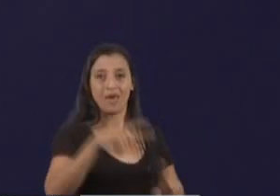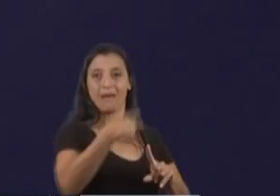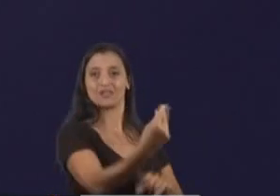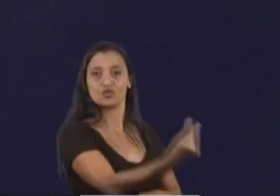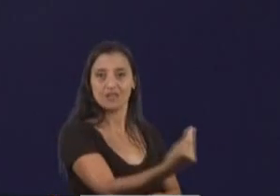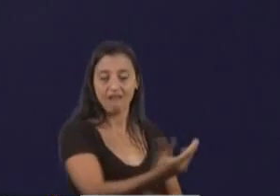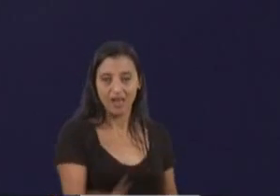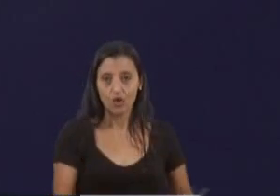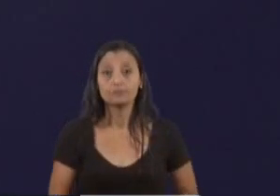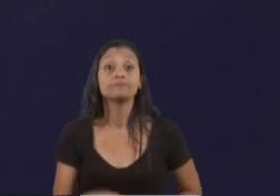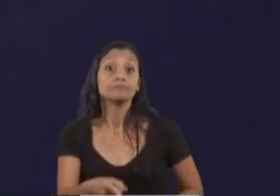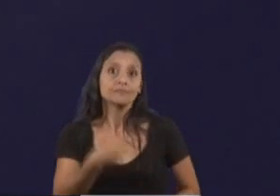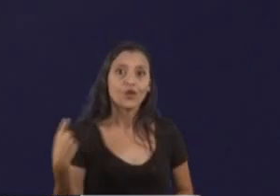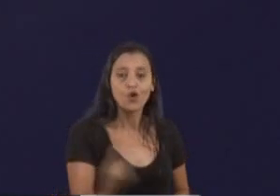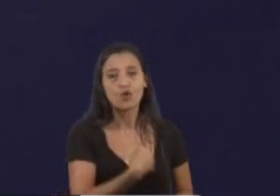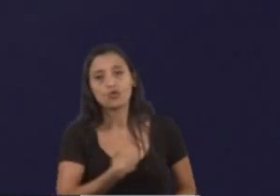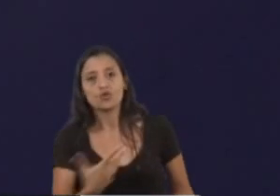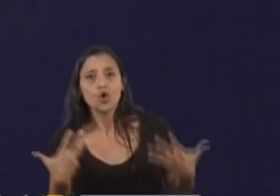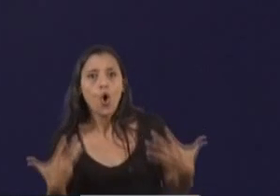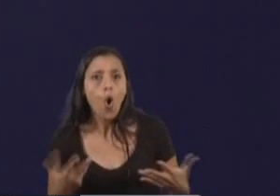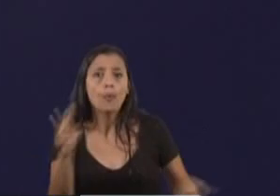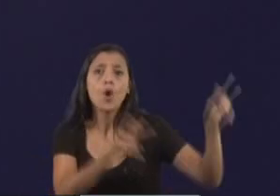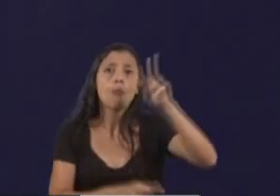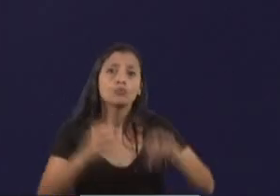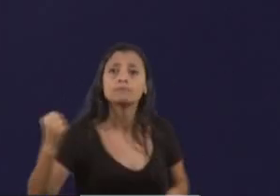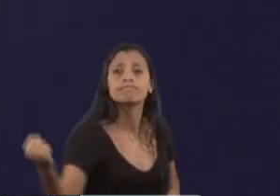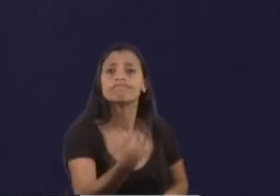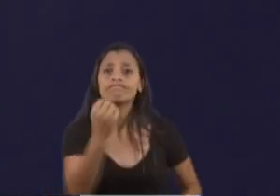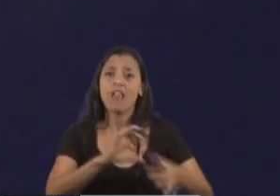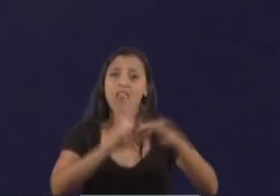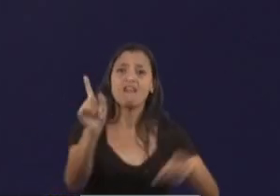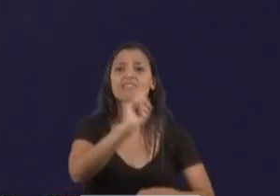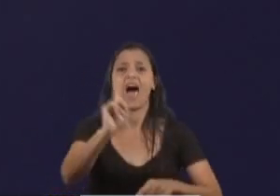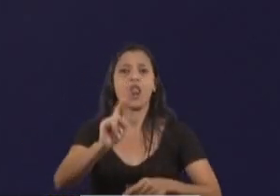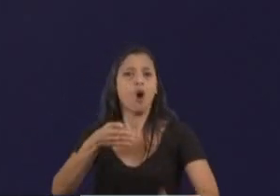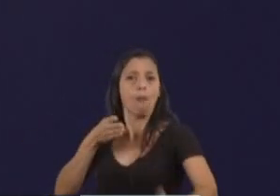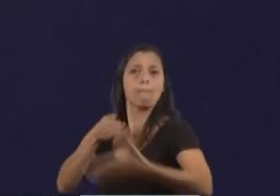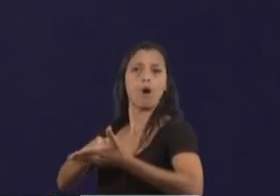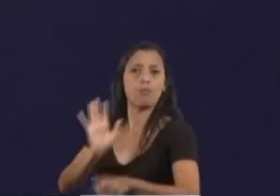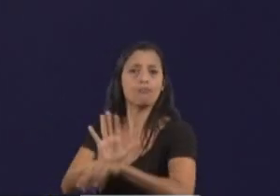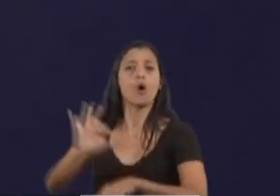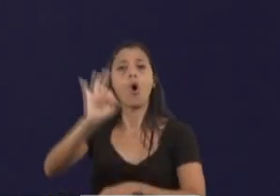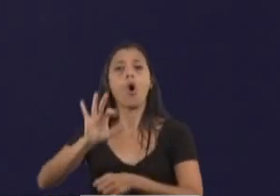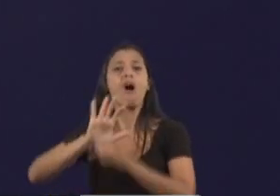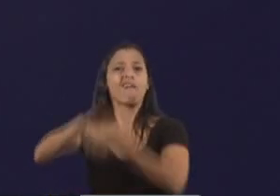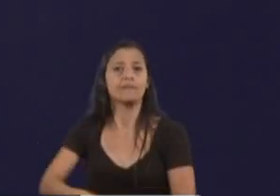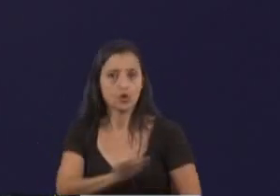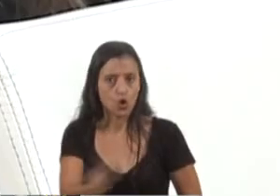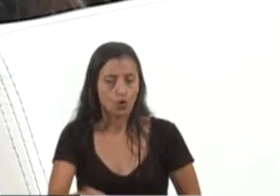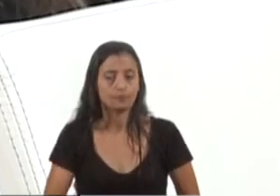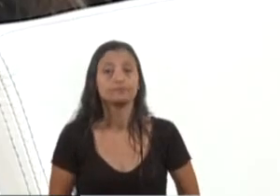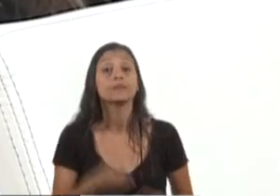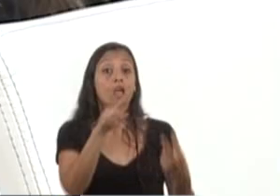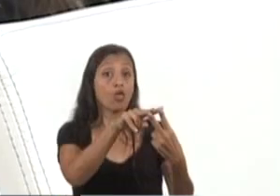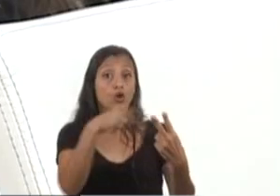Imagínate que nuestro espíritu es el de la libertad y no el de la censura, así que ¿Tuvo otra pregunta? Eran dos